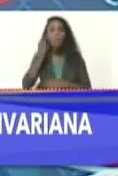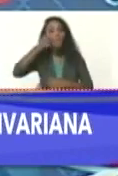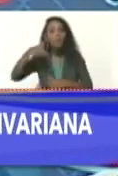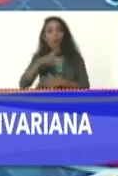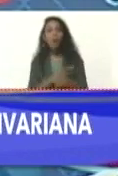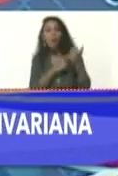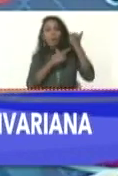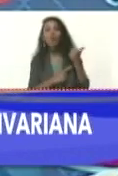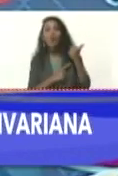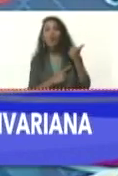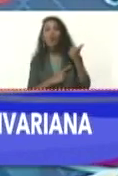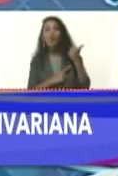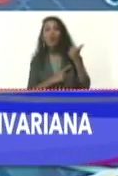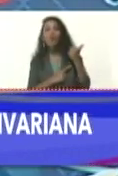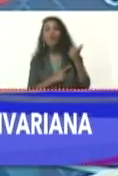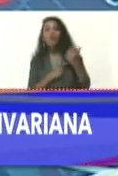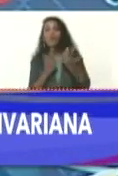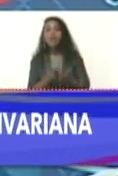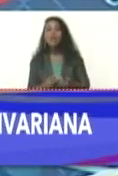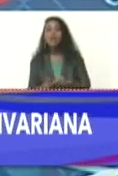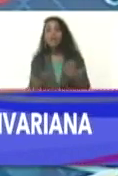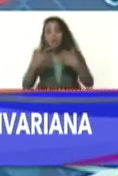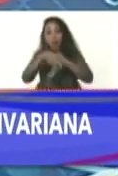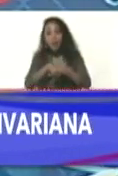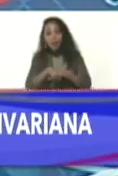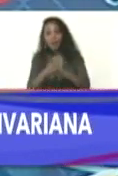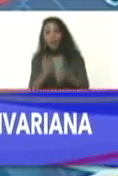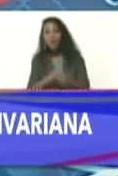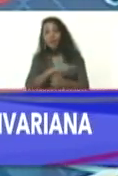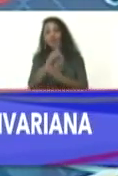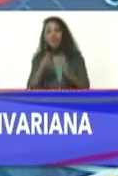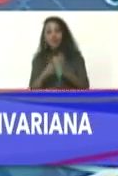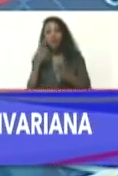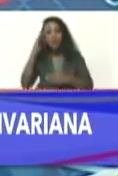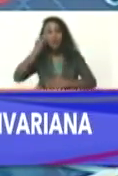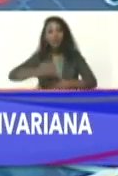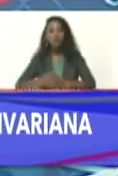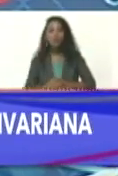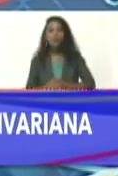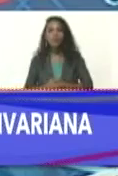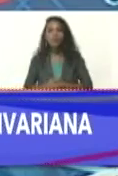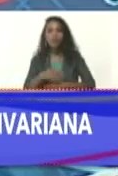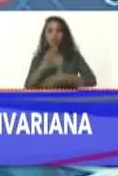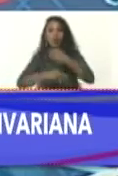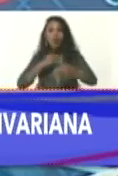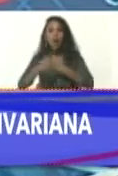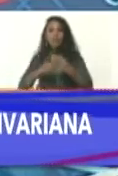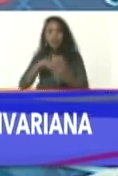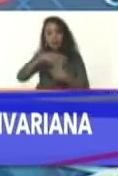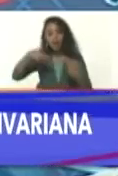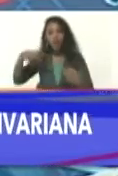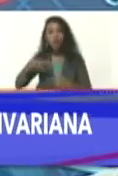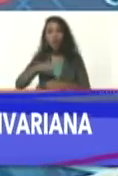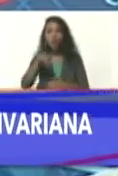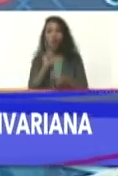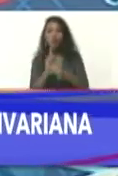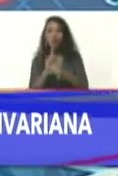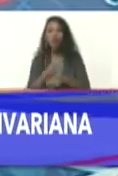armas, parte integrante de la Fuerza Armada Nacional Bolivariana. Eso solo lo puede hacer una revolución.